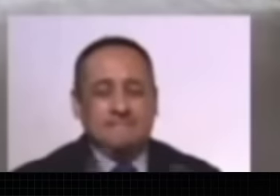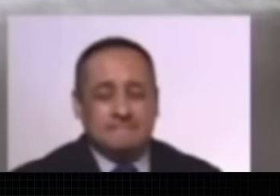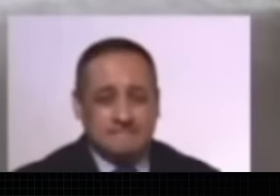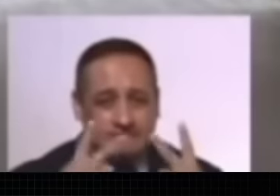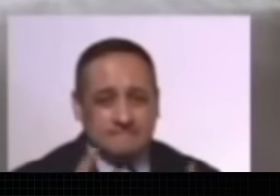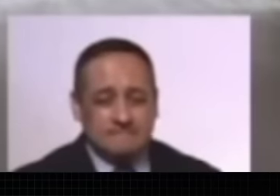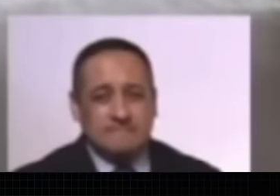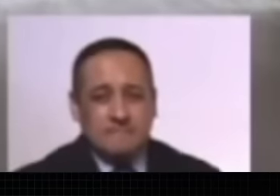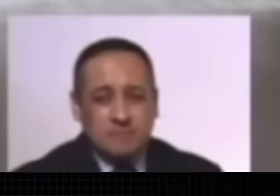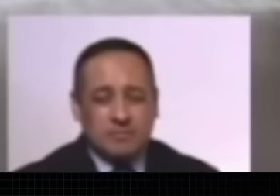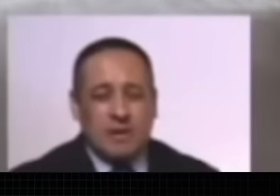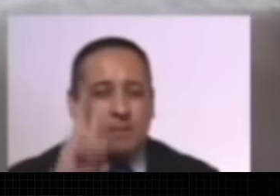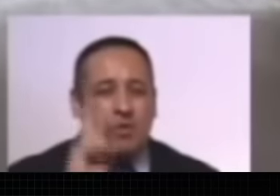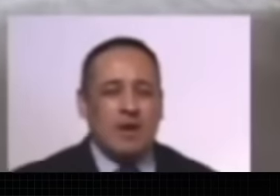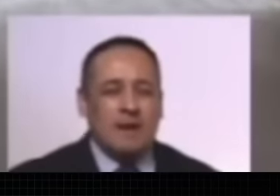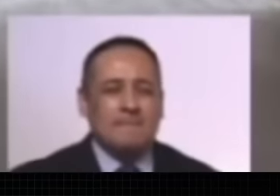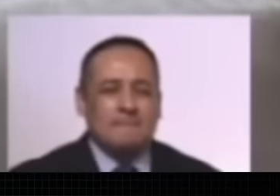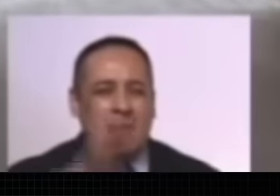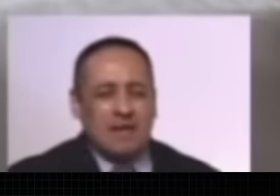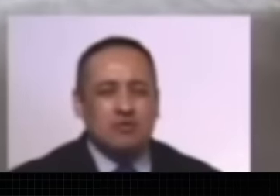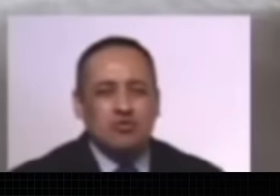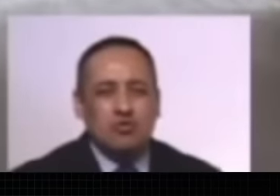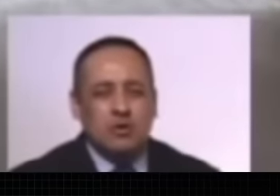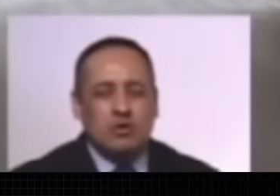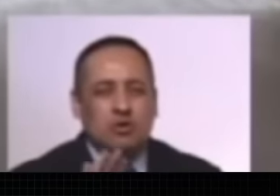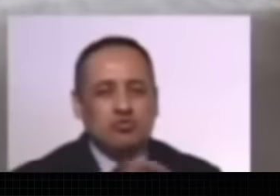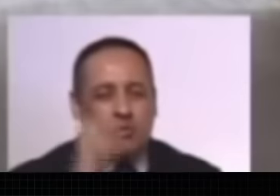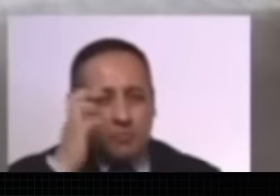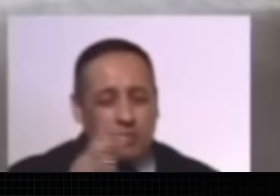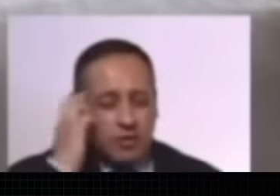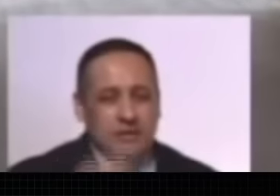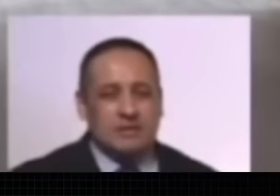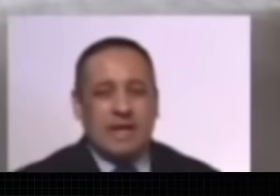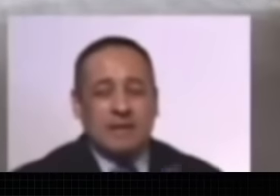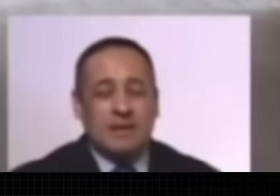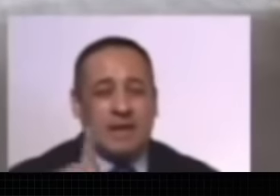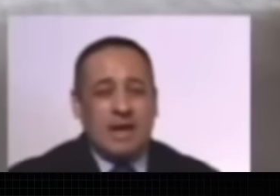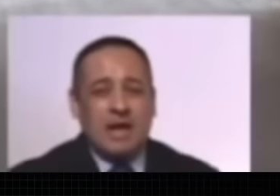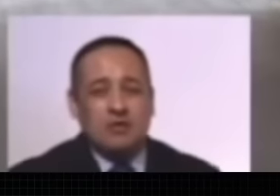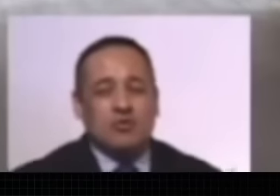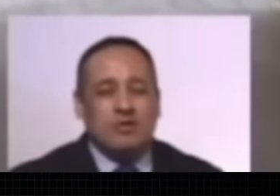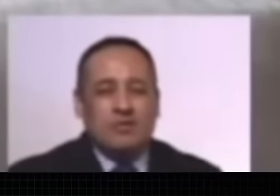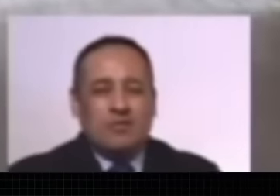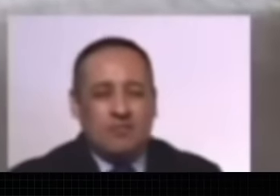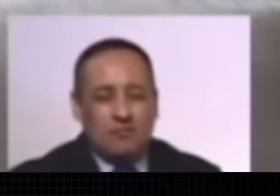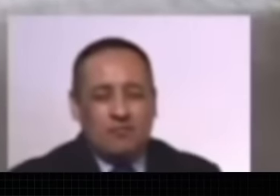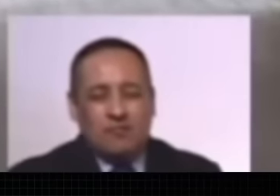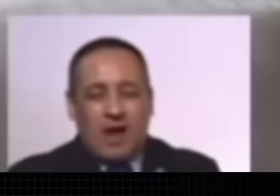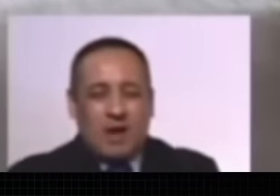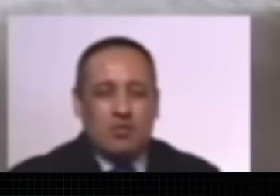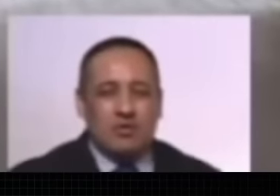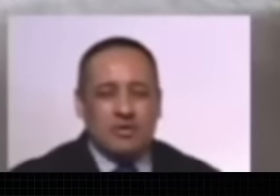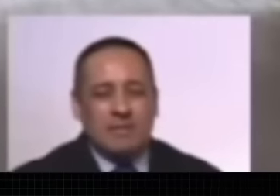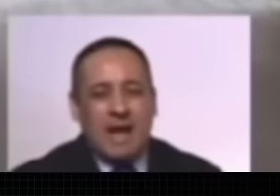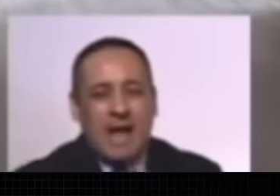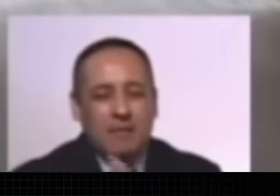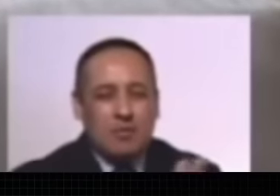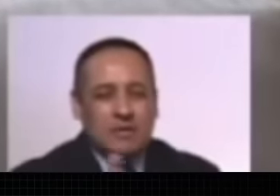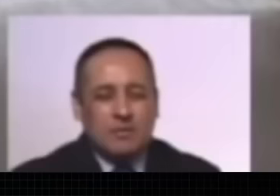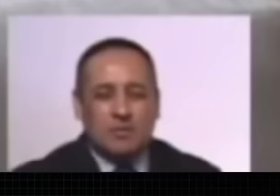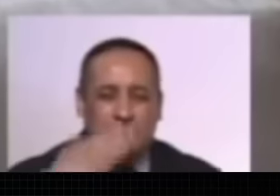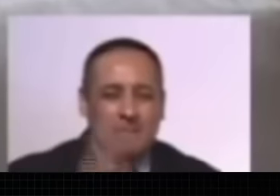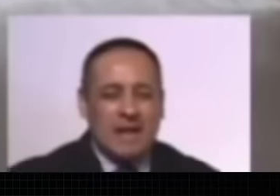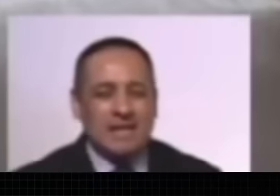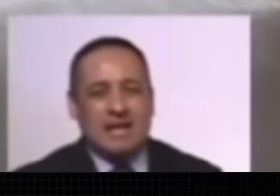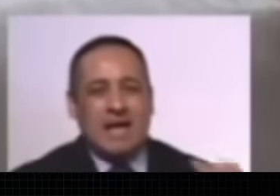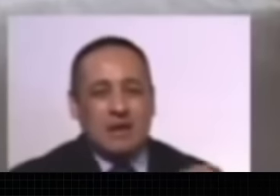cuenta que además de violar más artículos de la Constitución, incurre en el tráfico de influencias y aprovechamiento indebido